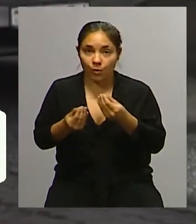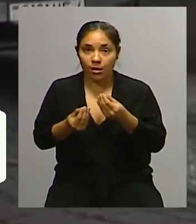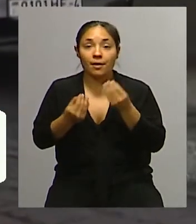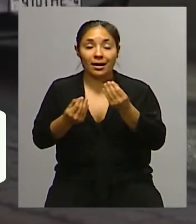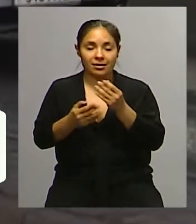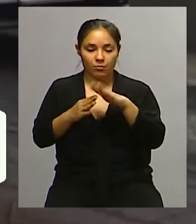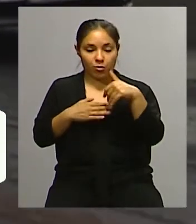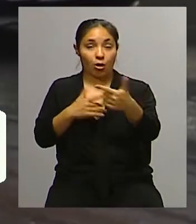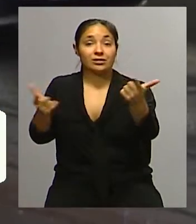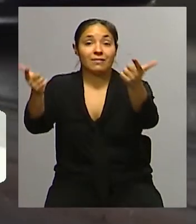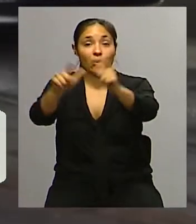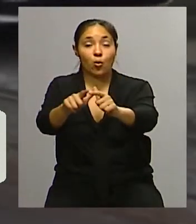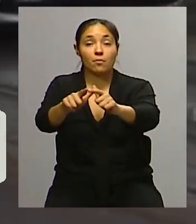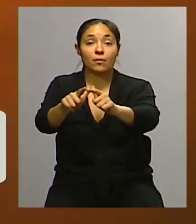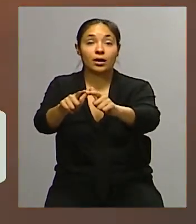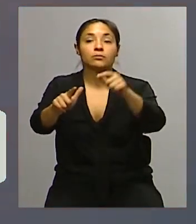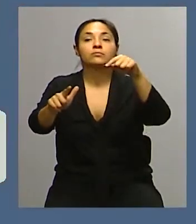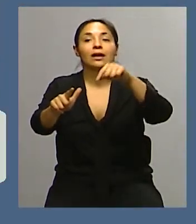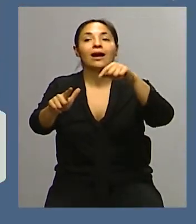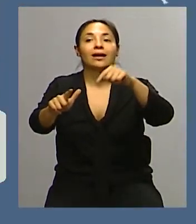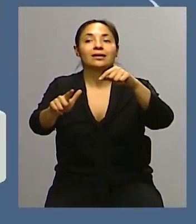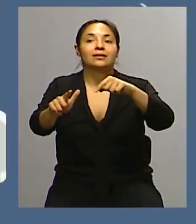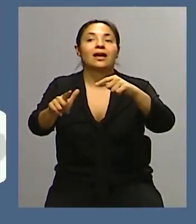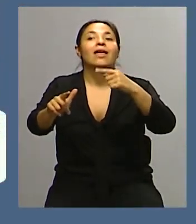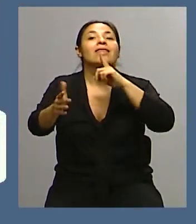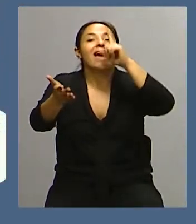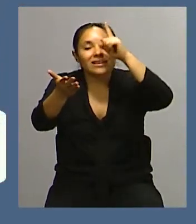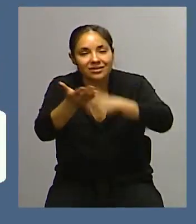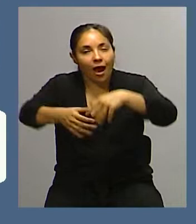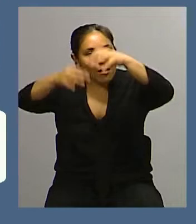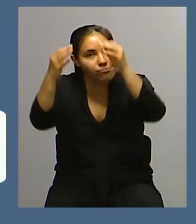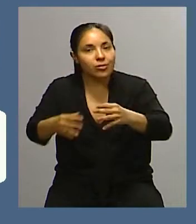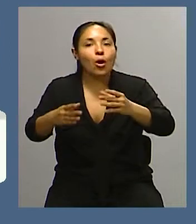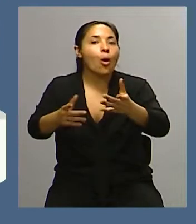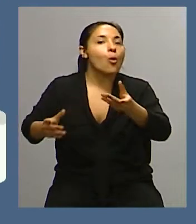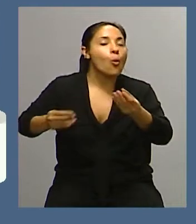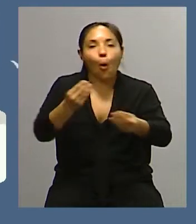alguna manera definir el cómo